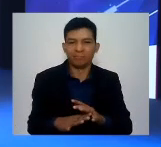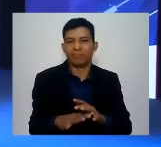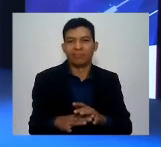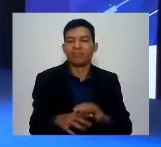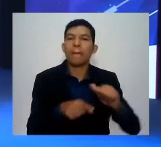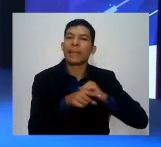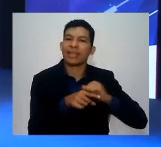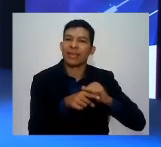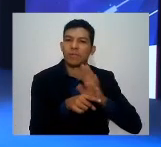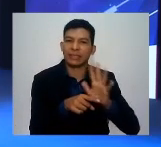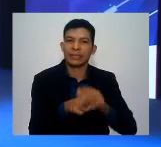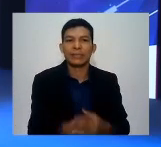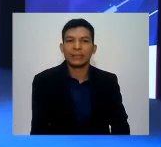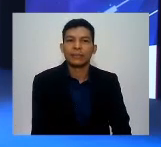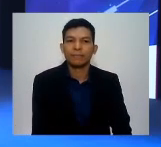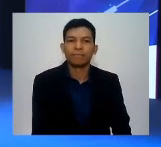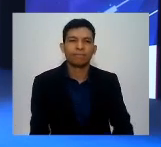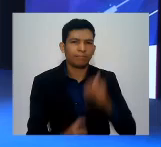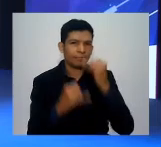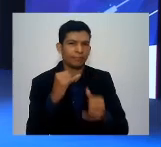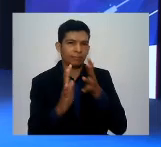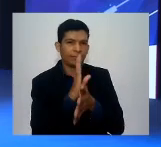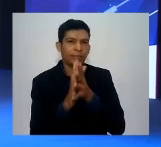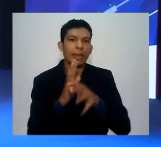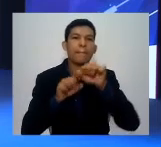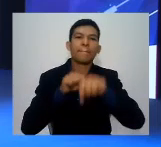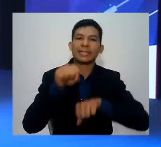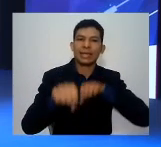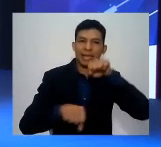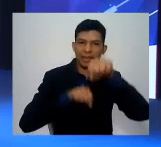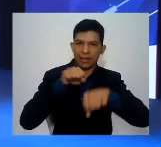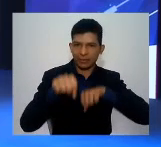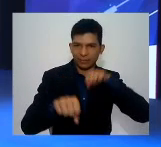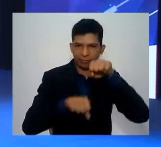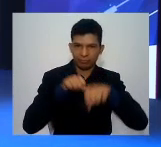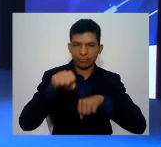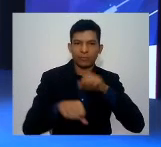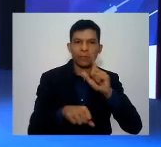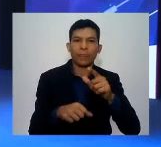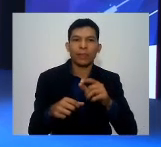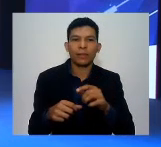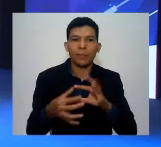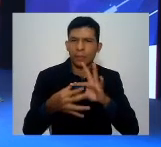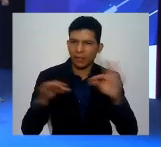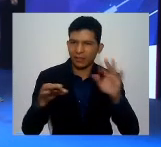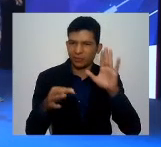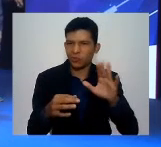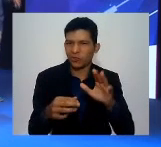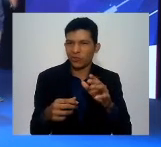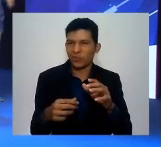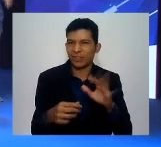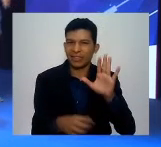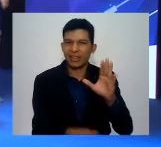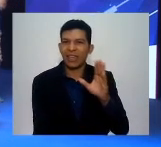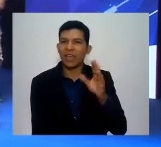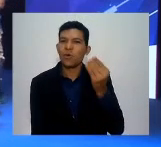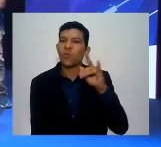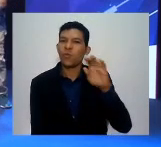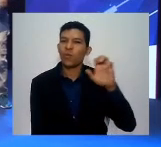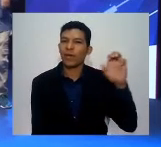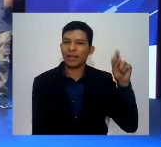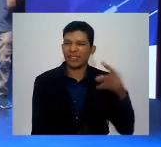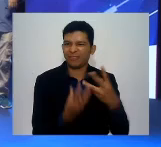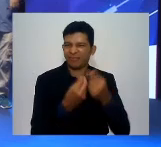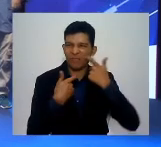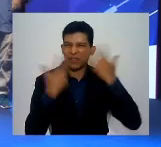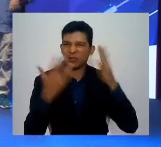interesantes. Otra cosa del deporte interesante es cuando uno ve personas corriendo con máscara. Hoy en día todo el mundo corre con máscara, pero por el tema del COVID, ¿no? Pero